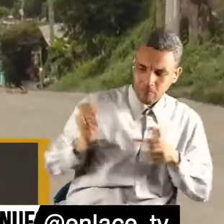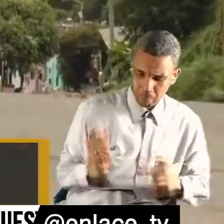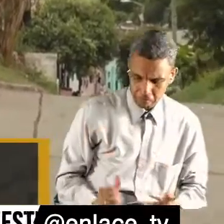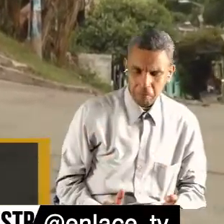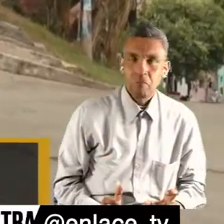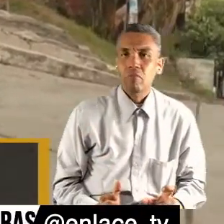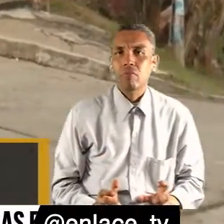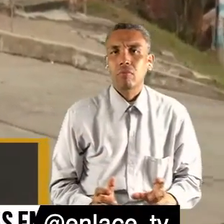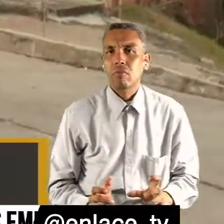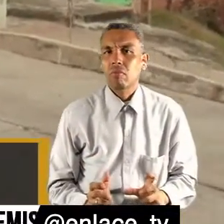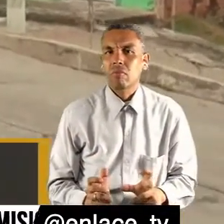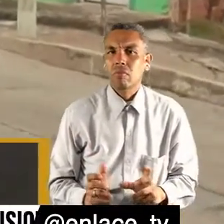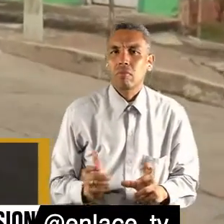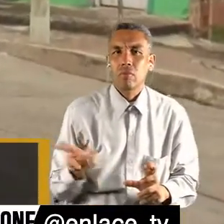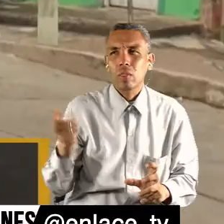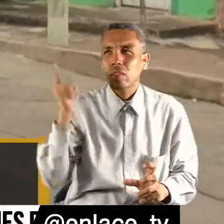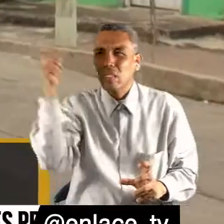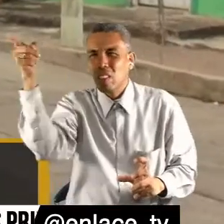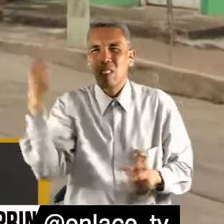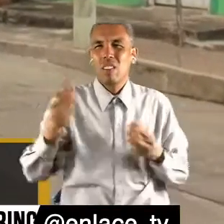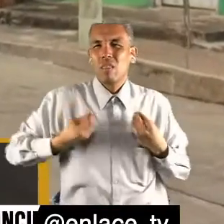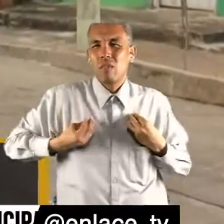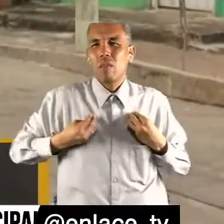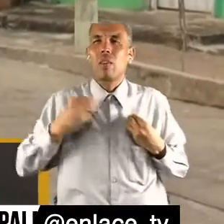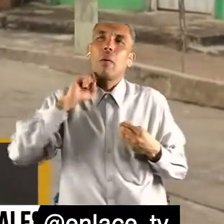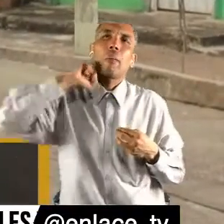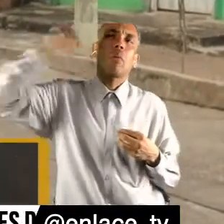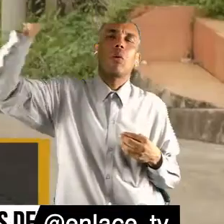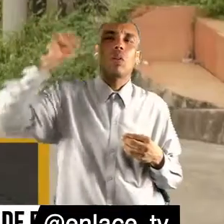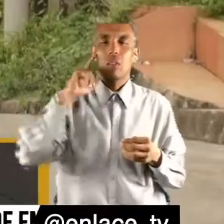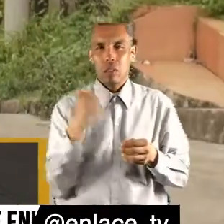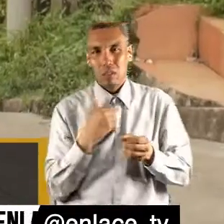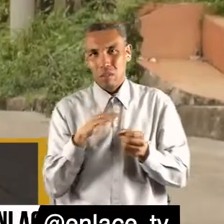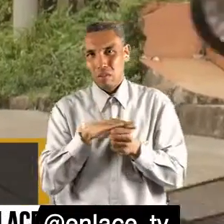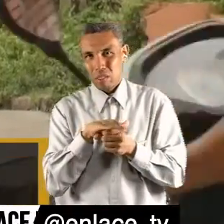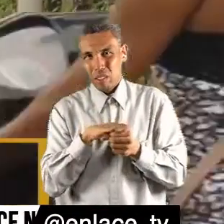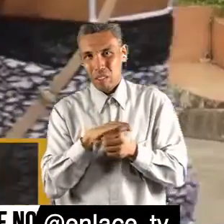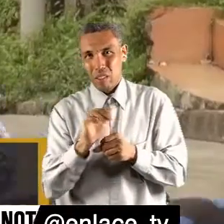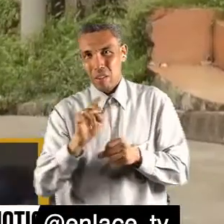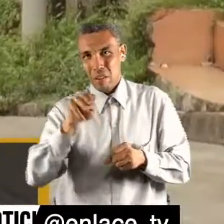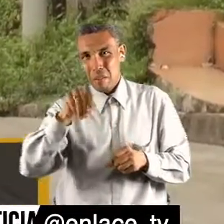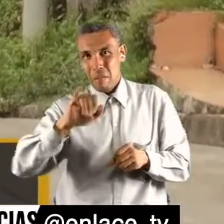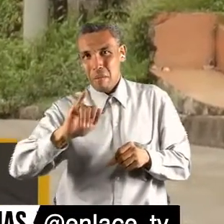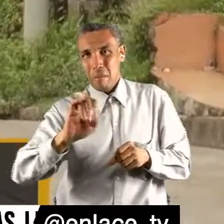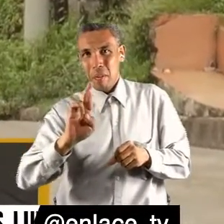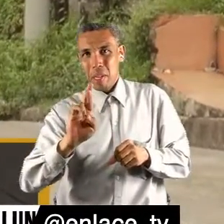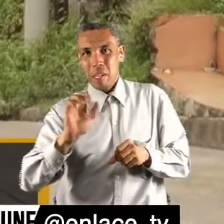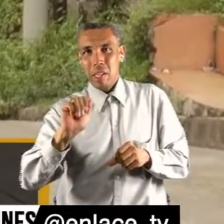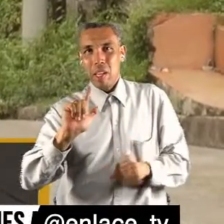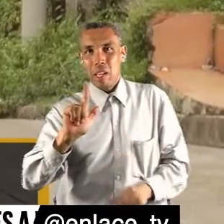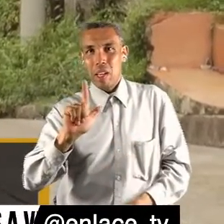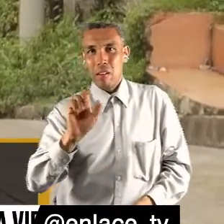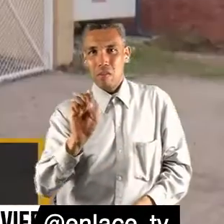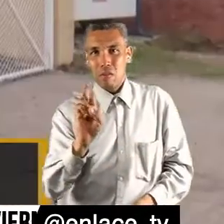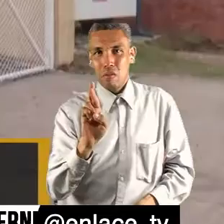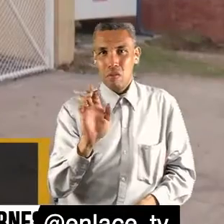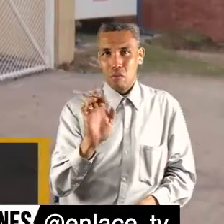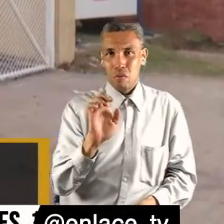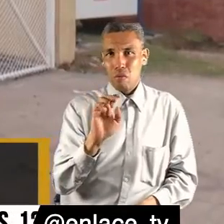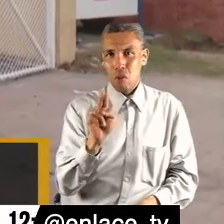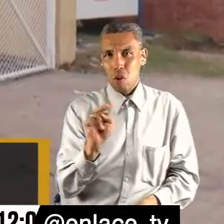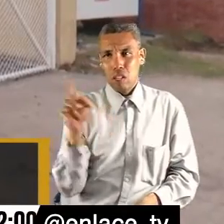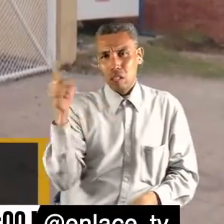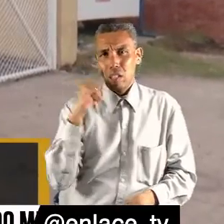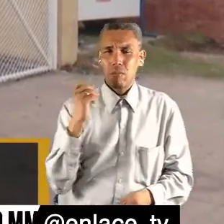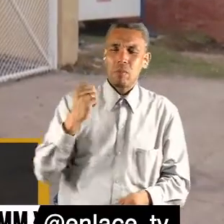quien residía en una vivienda del barrio Miraflores en la calle conocida como Los Mangos, tomó la decisión de quitarse la vida colgándose de una cuerda en